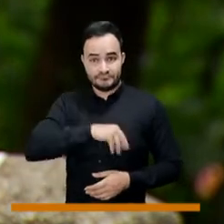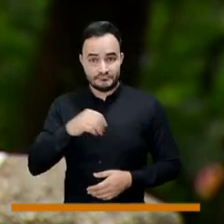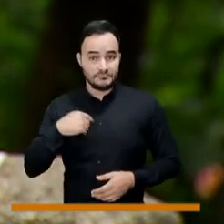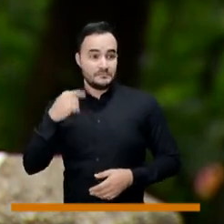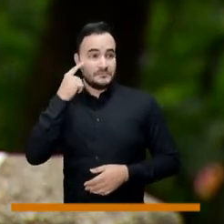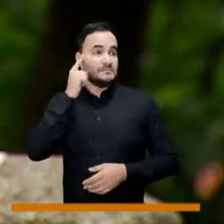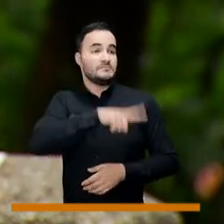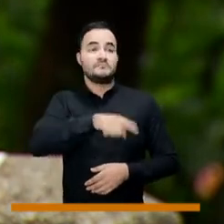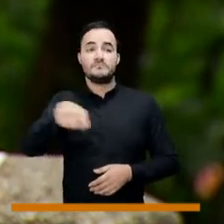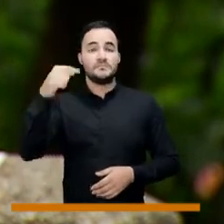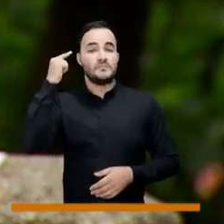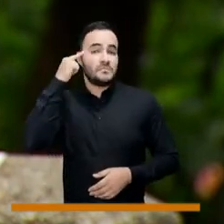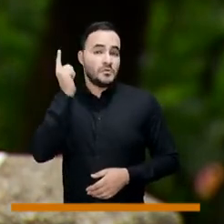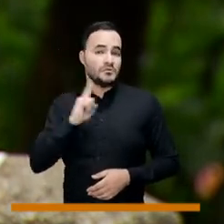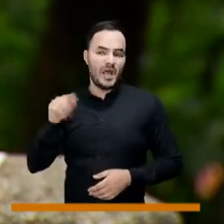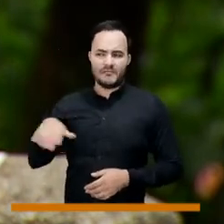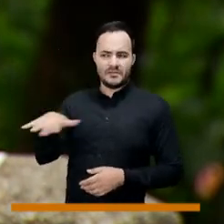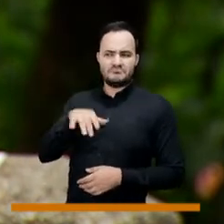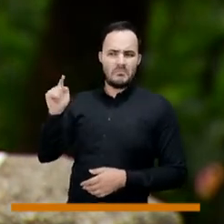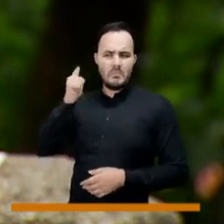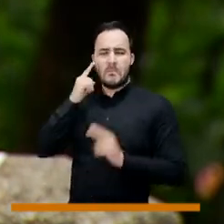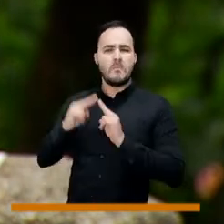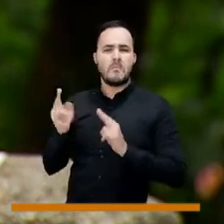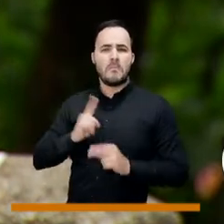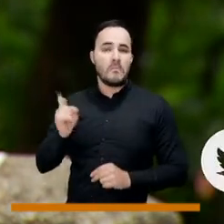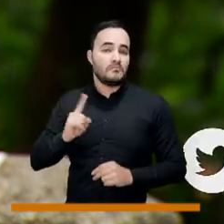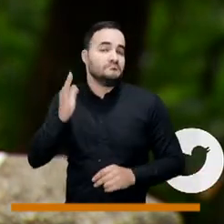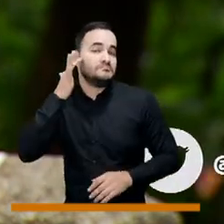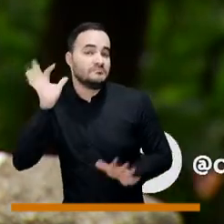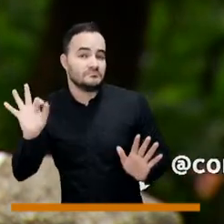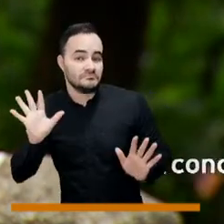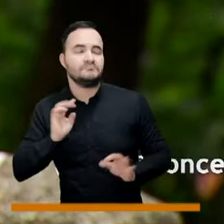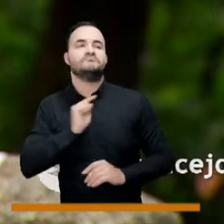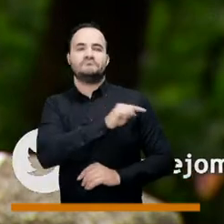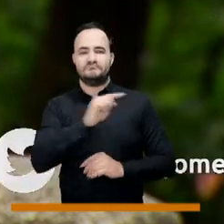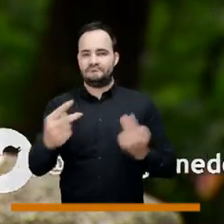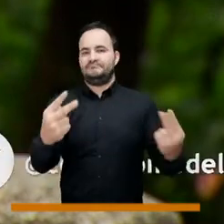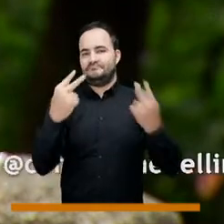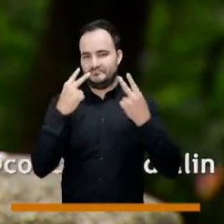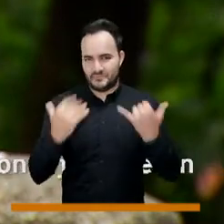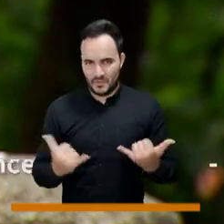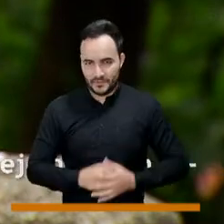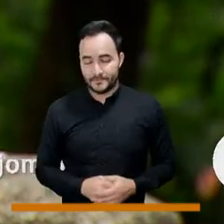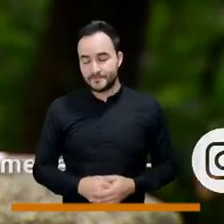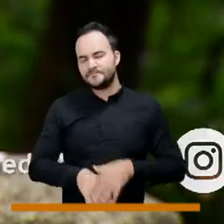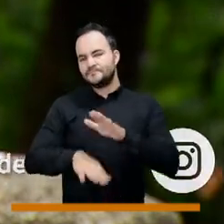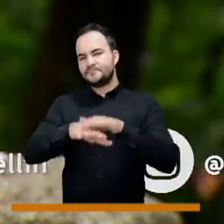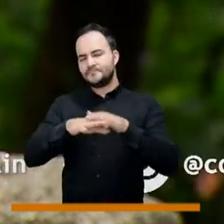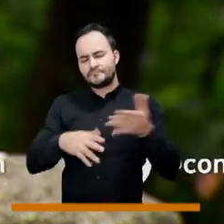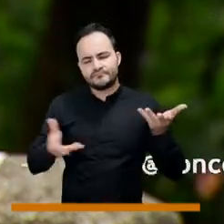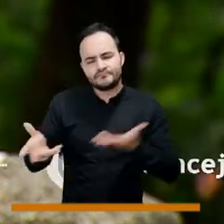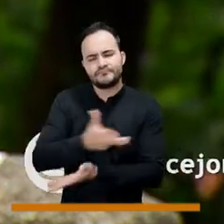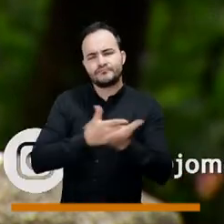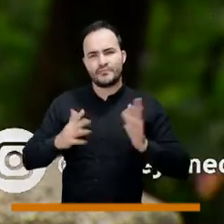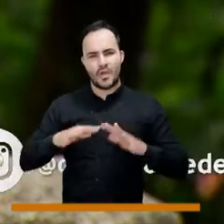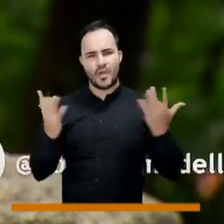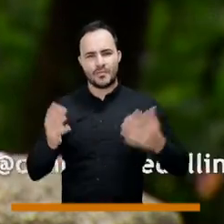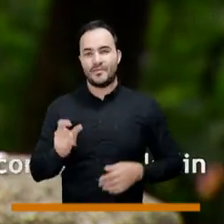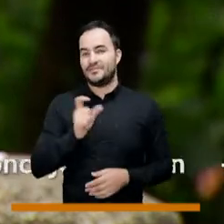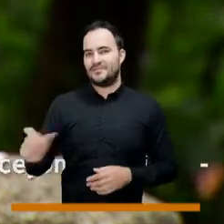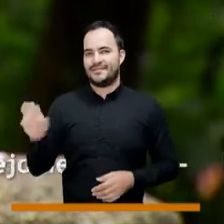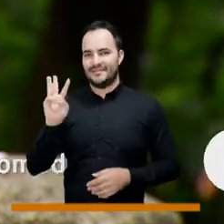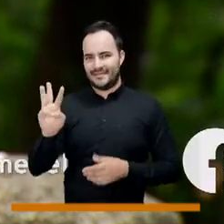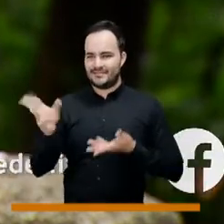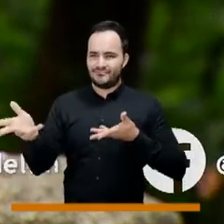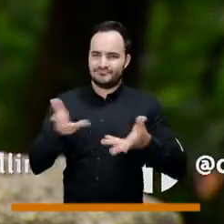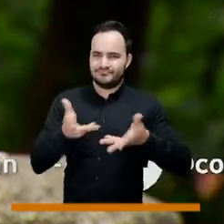lo conocían como nosotros, pero hoy vamos a tener en este territorio un hilo comunicante con tres invitados. La importancia de formar